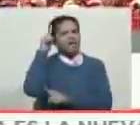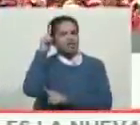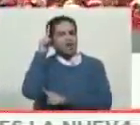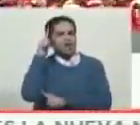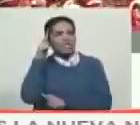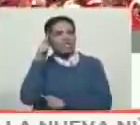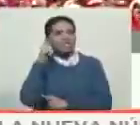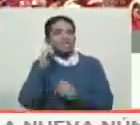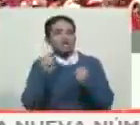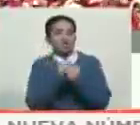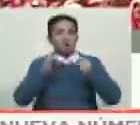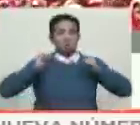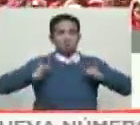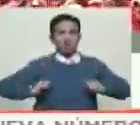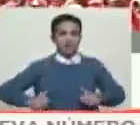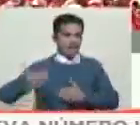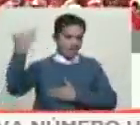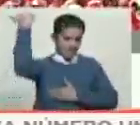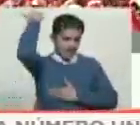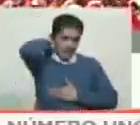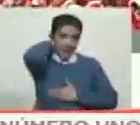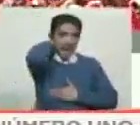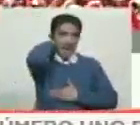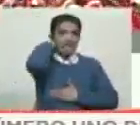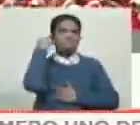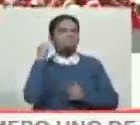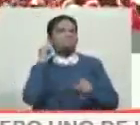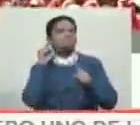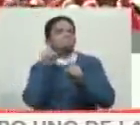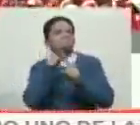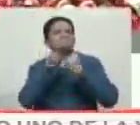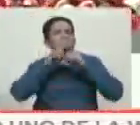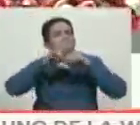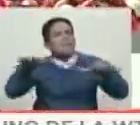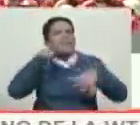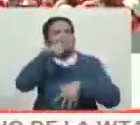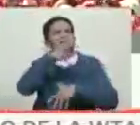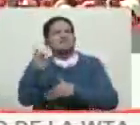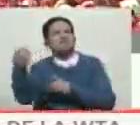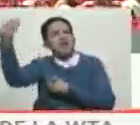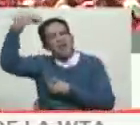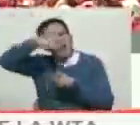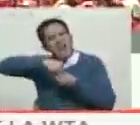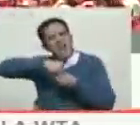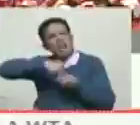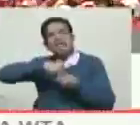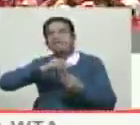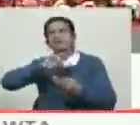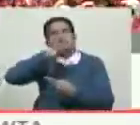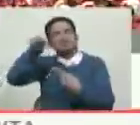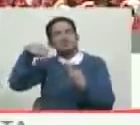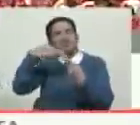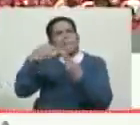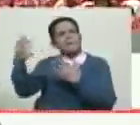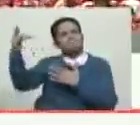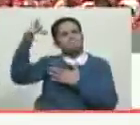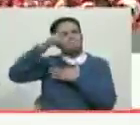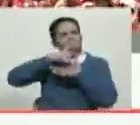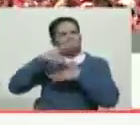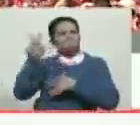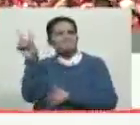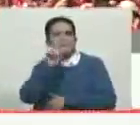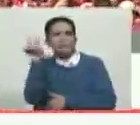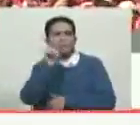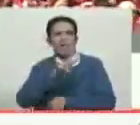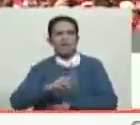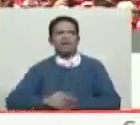el morral de Chávez en la espalda, para decirle a los invasores que más nunca podrán poner un pie en